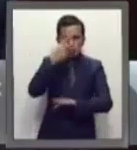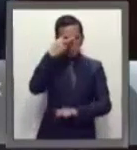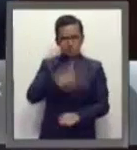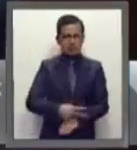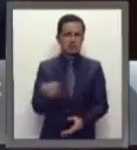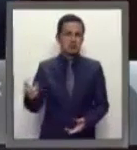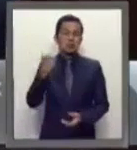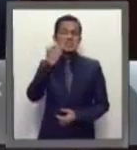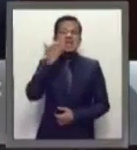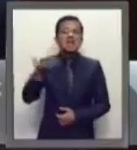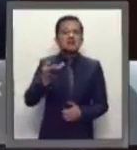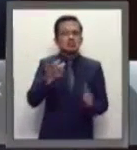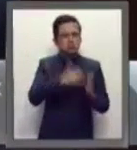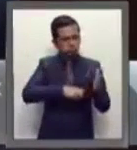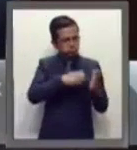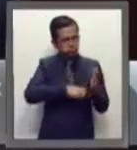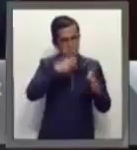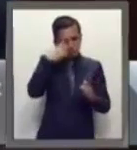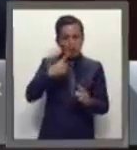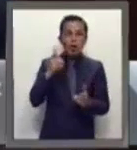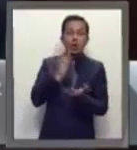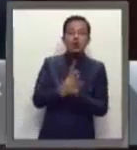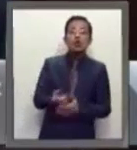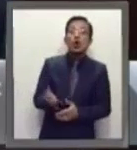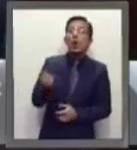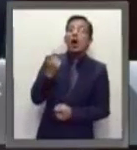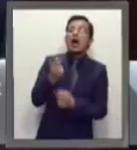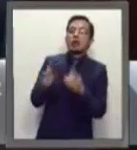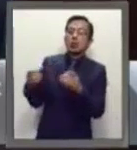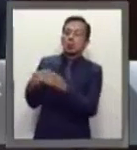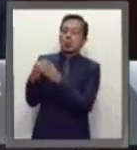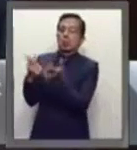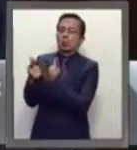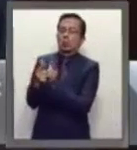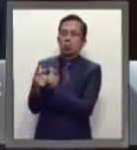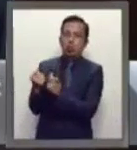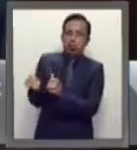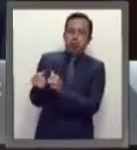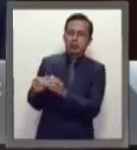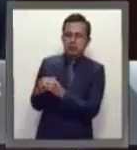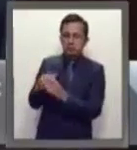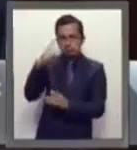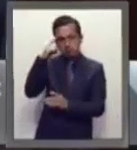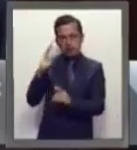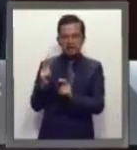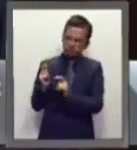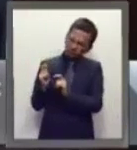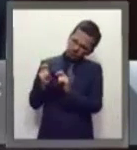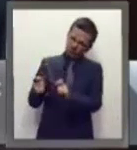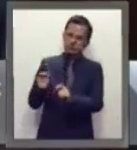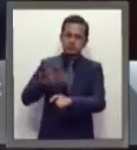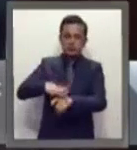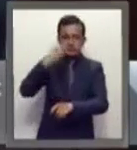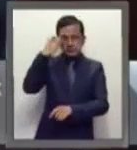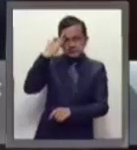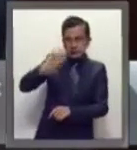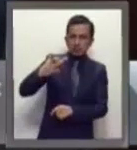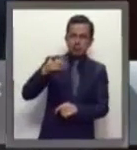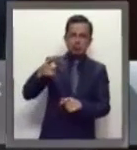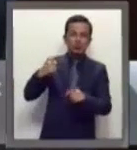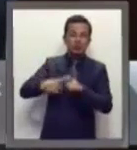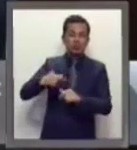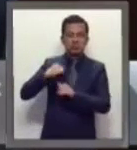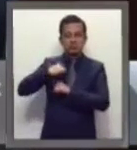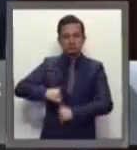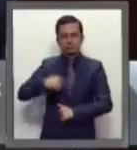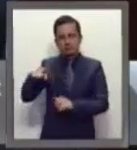respondiendo a intereses particulares de una cúpula prorrogar el encargo de los integrantes de la sala superior